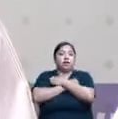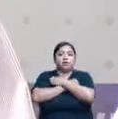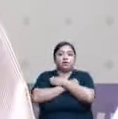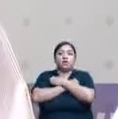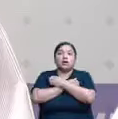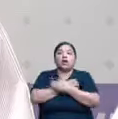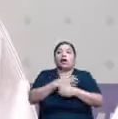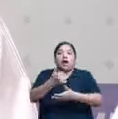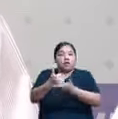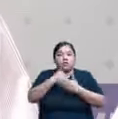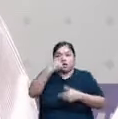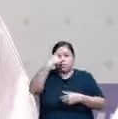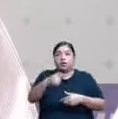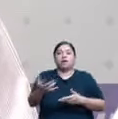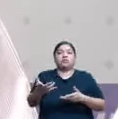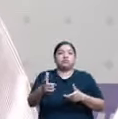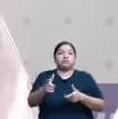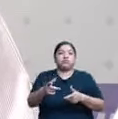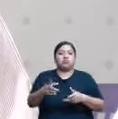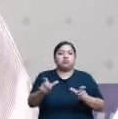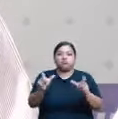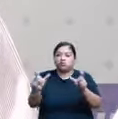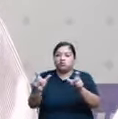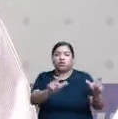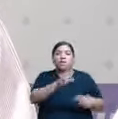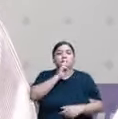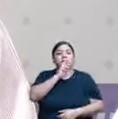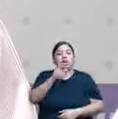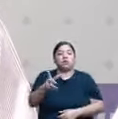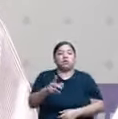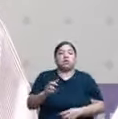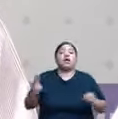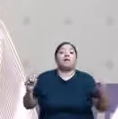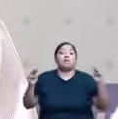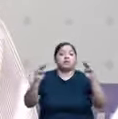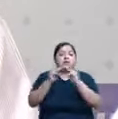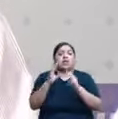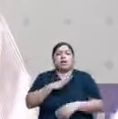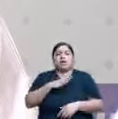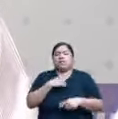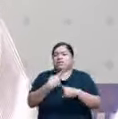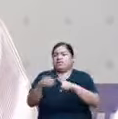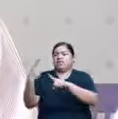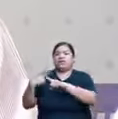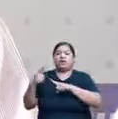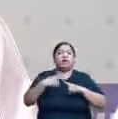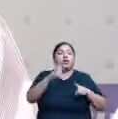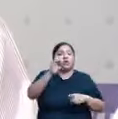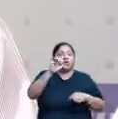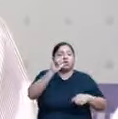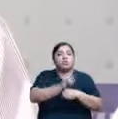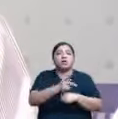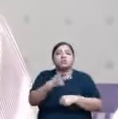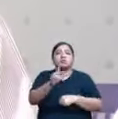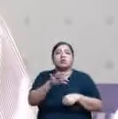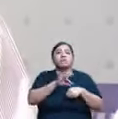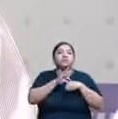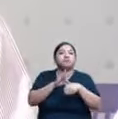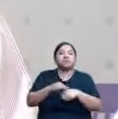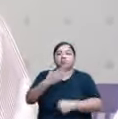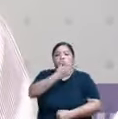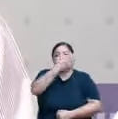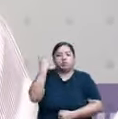y la delincuencia. Misquiahuala es un mosaico de expresiones culturales y no han sabido capitalizarlo. Por